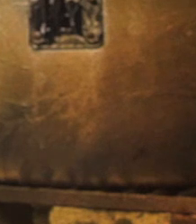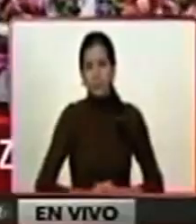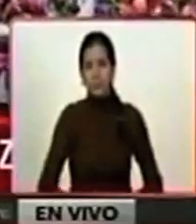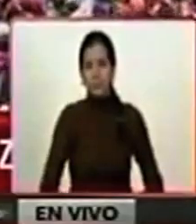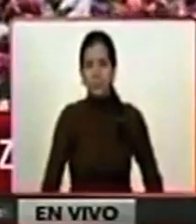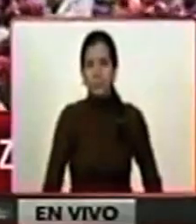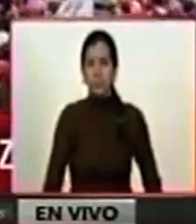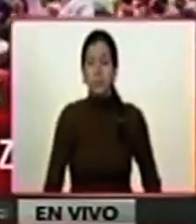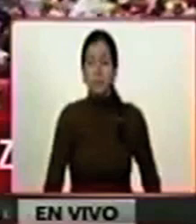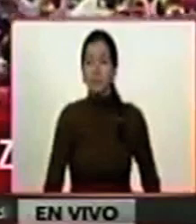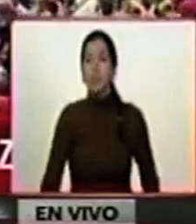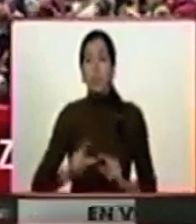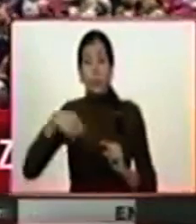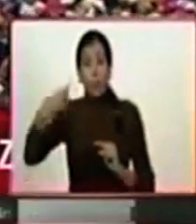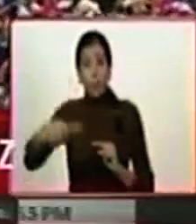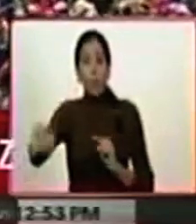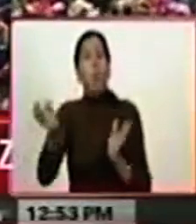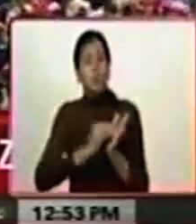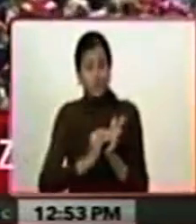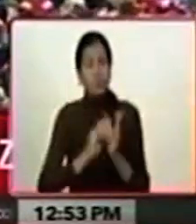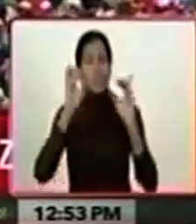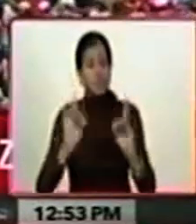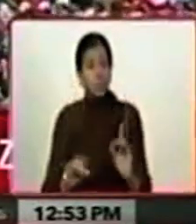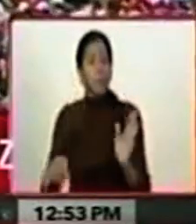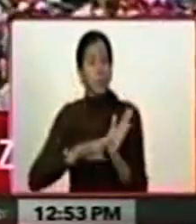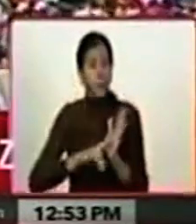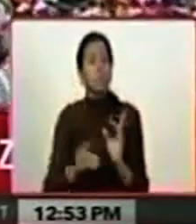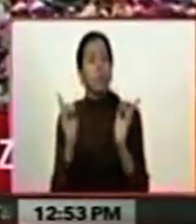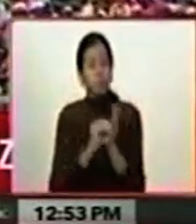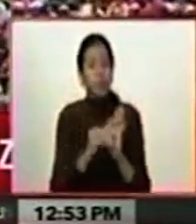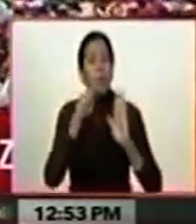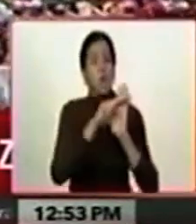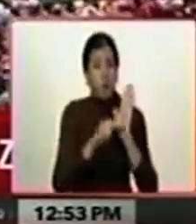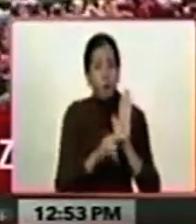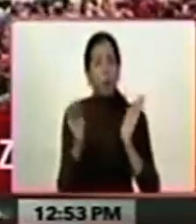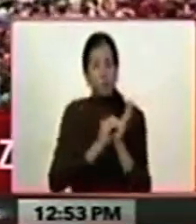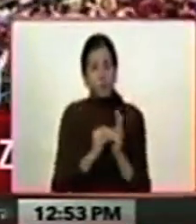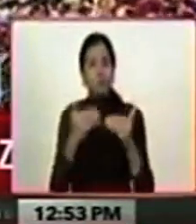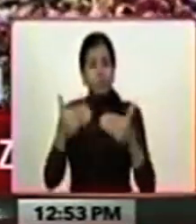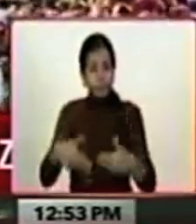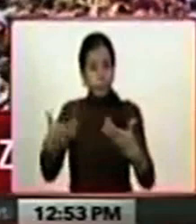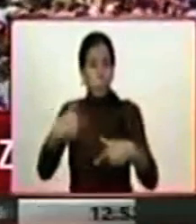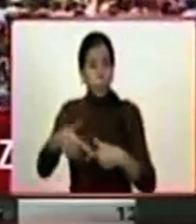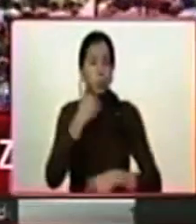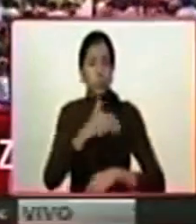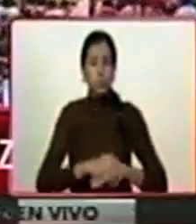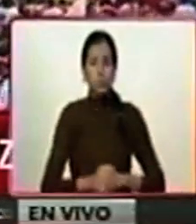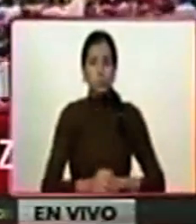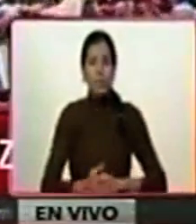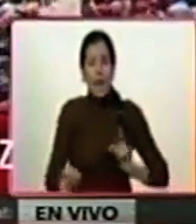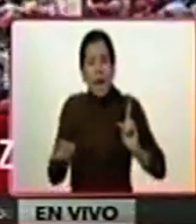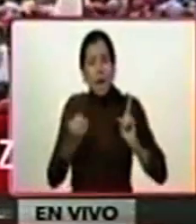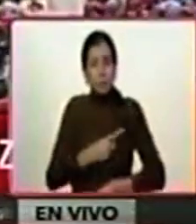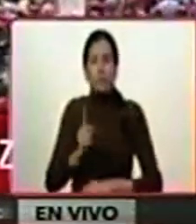acciones. Vienen nuevas decisiones, compatriotas. Vienen nuevas acciones en la frontera. Aquí tenemos que cambiar la realidad. Esto